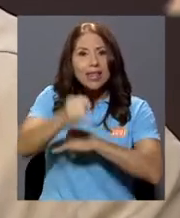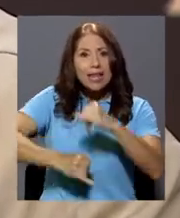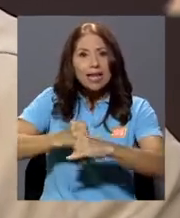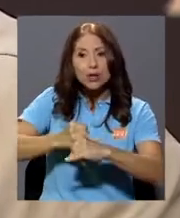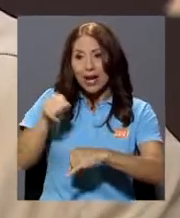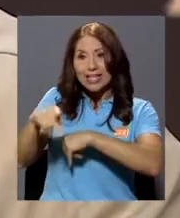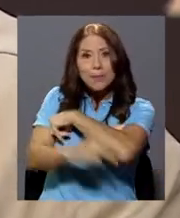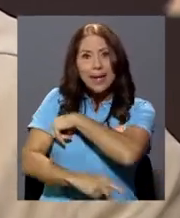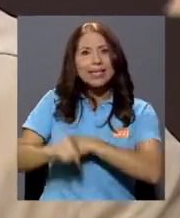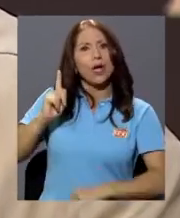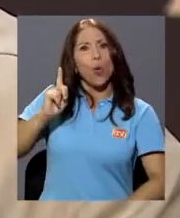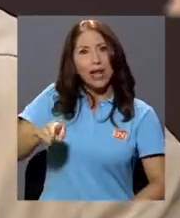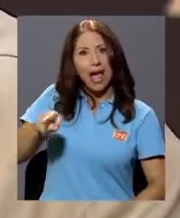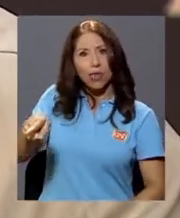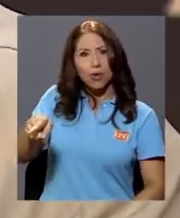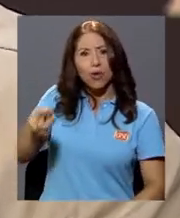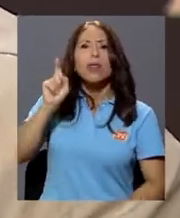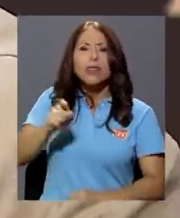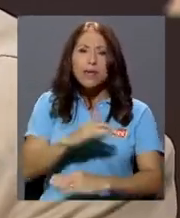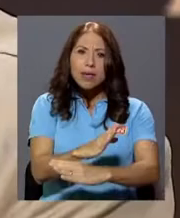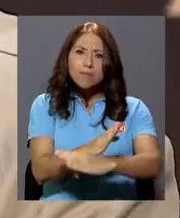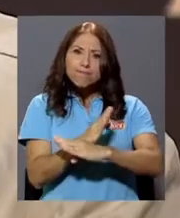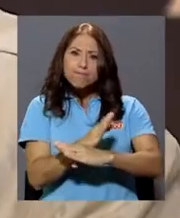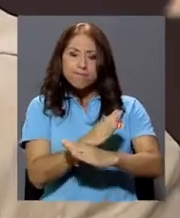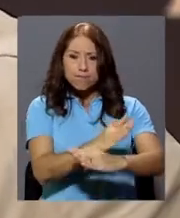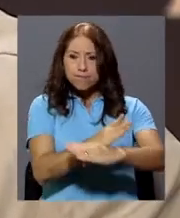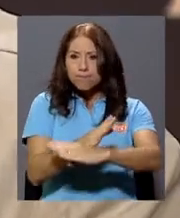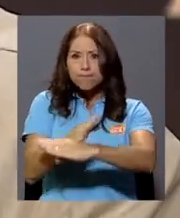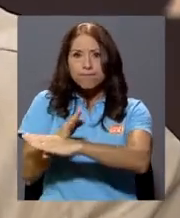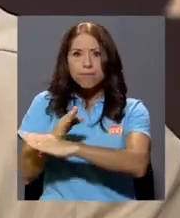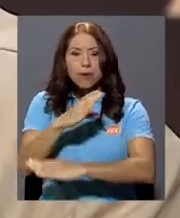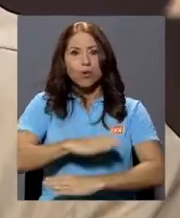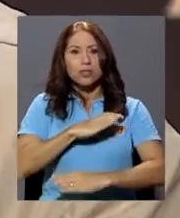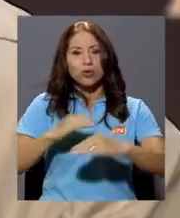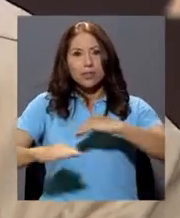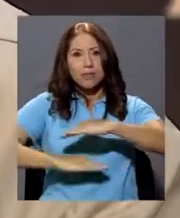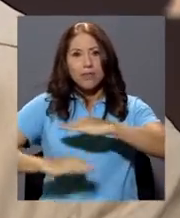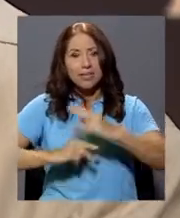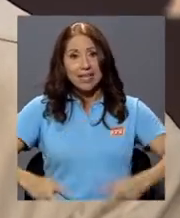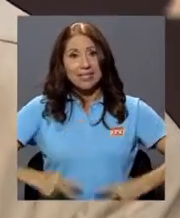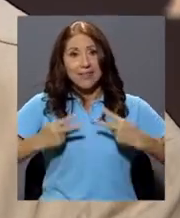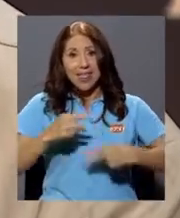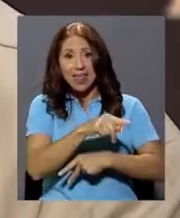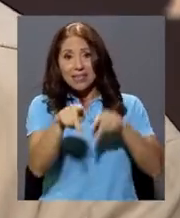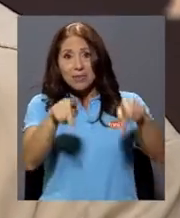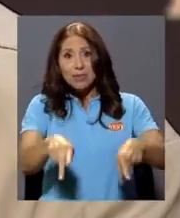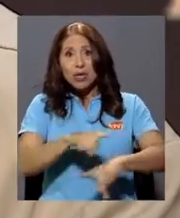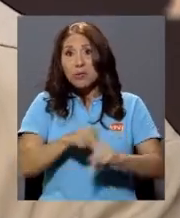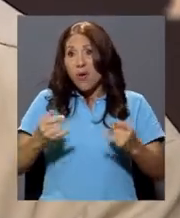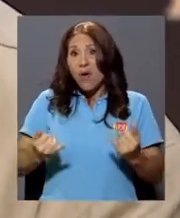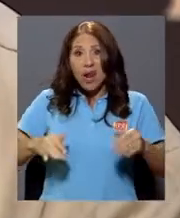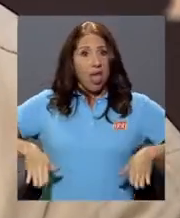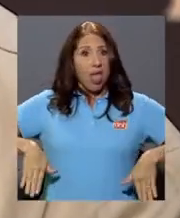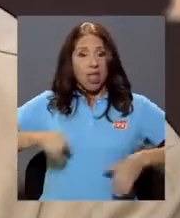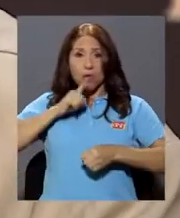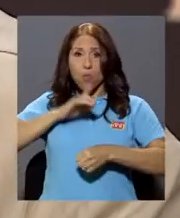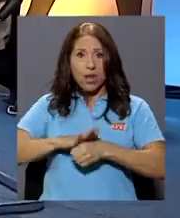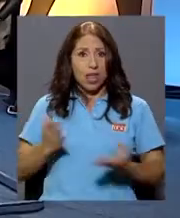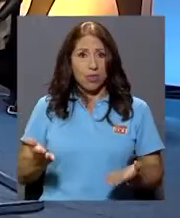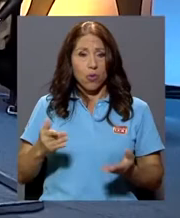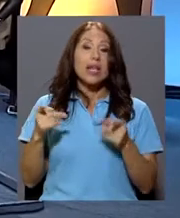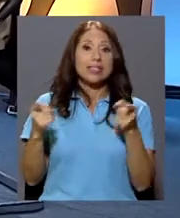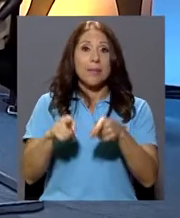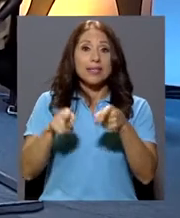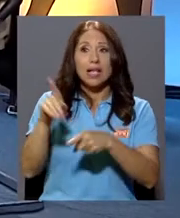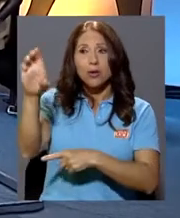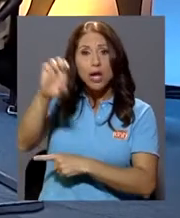la obligación de proteger y garantizar las condiciones básicas de vida de esas personas. Esto también se está incumpliendo, esto está pasando también en parte en